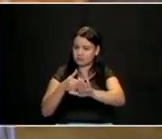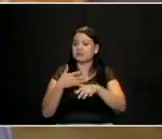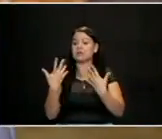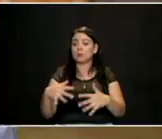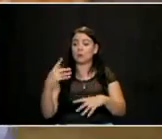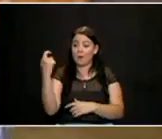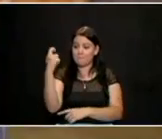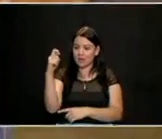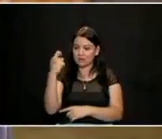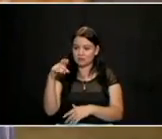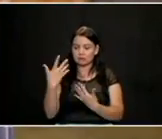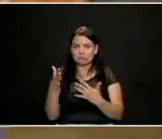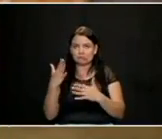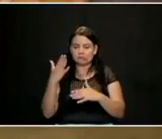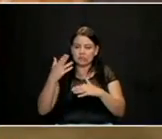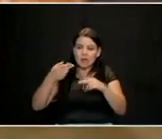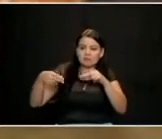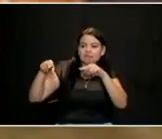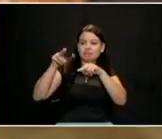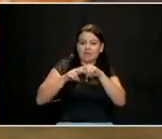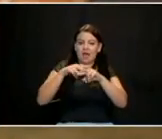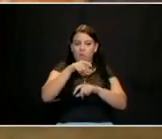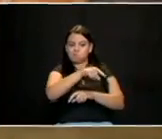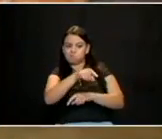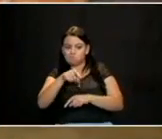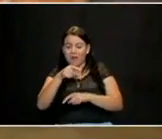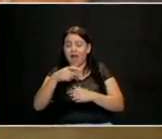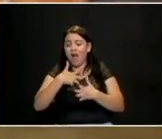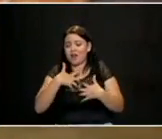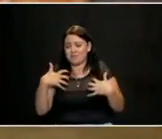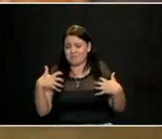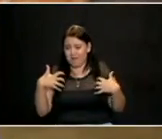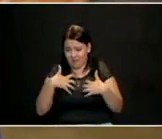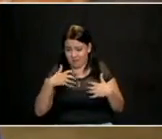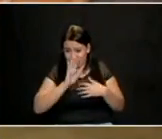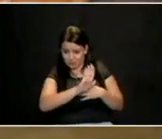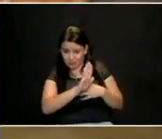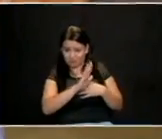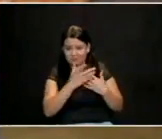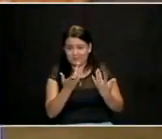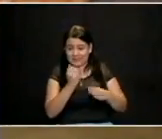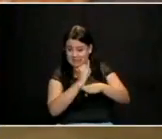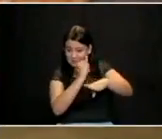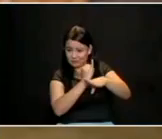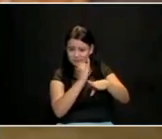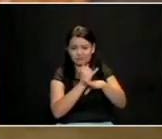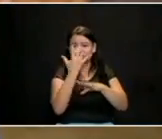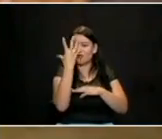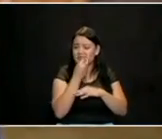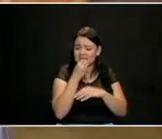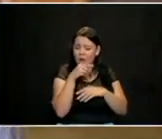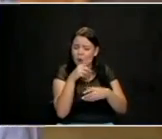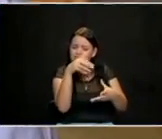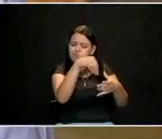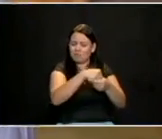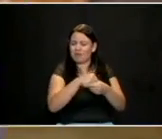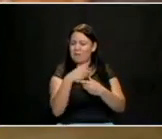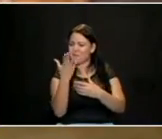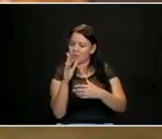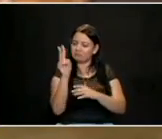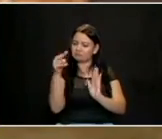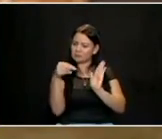llegaron casi a 1.900 adopciones, es decir, es una institución muy bonita. Además hay 2.000 animales, se pueden quedar unos